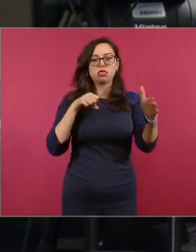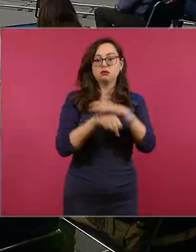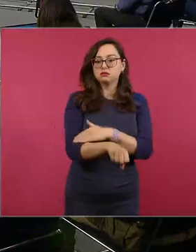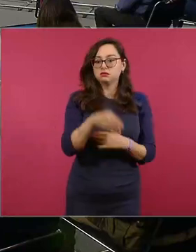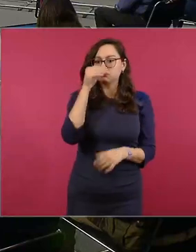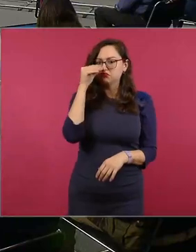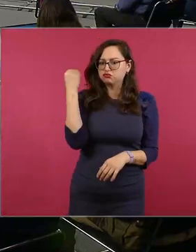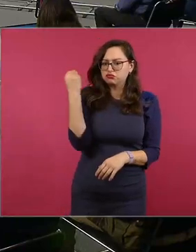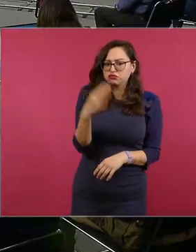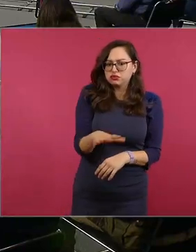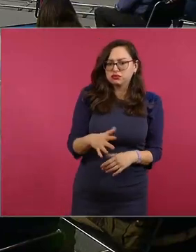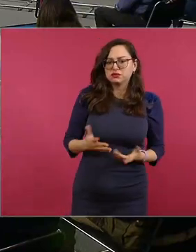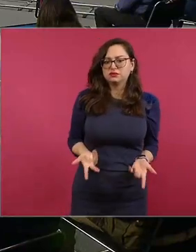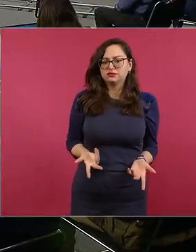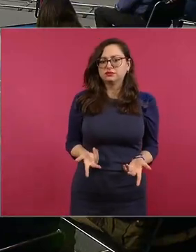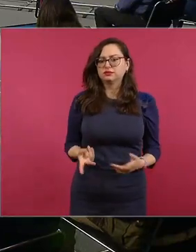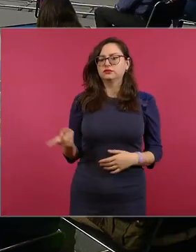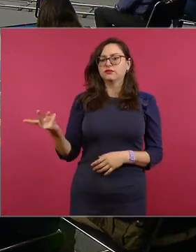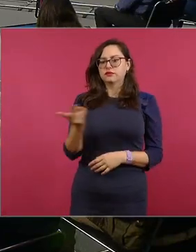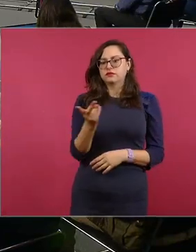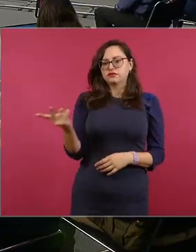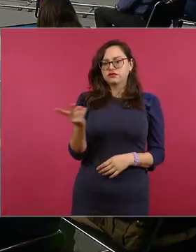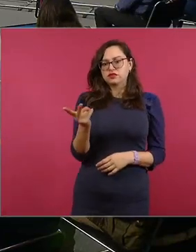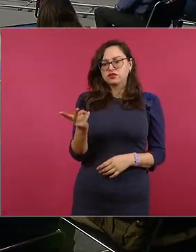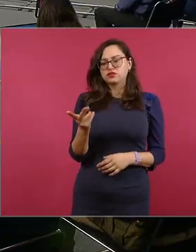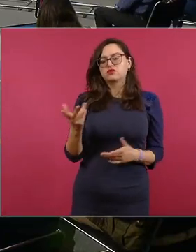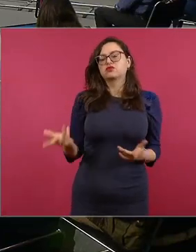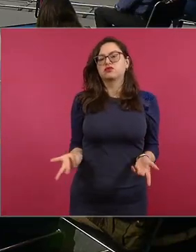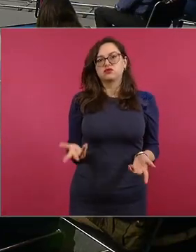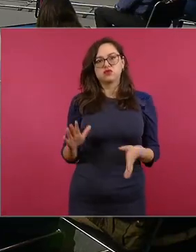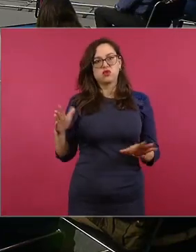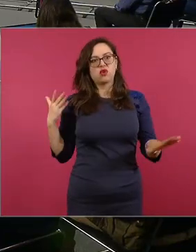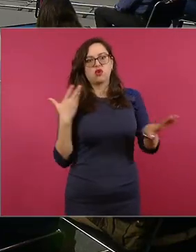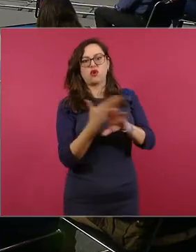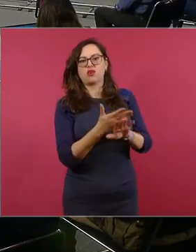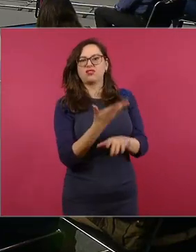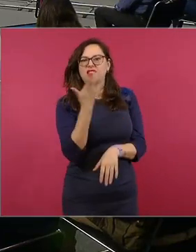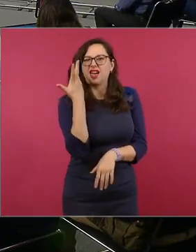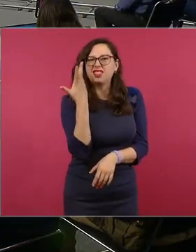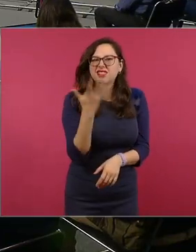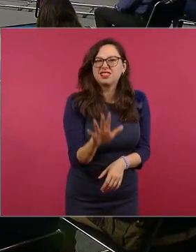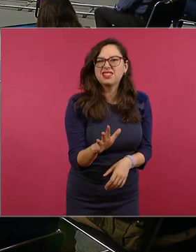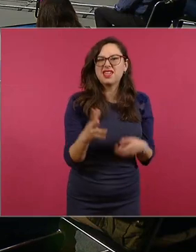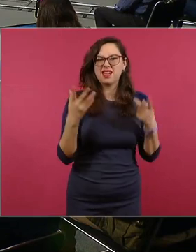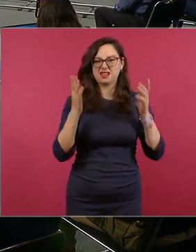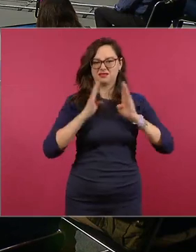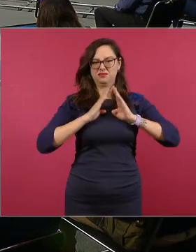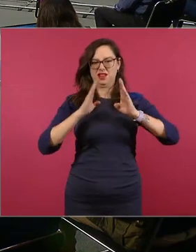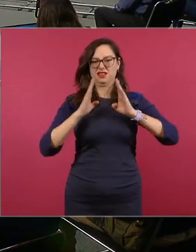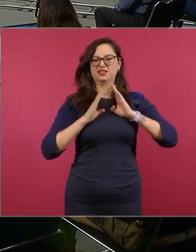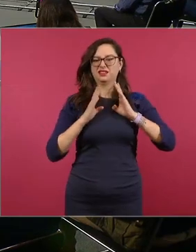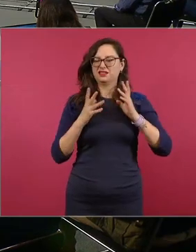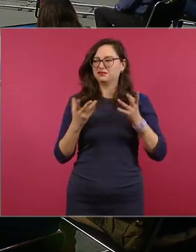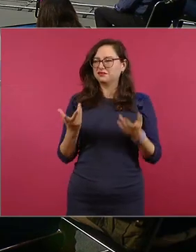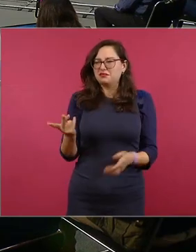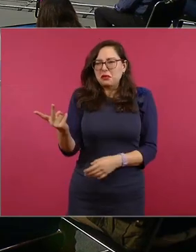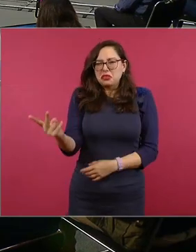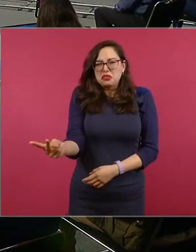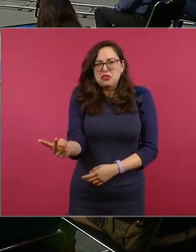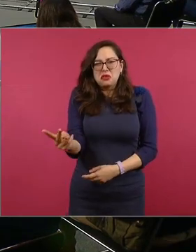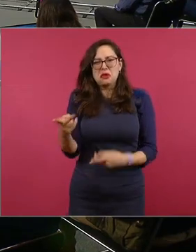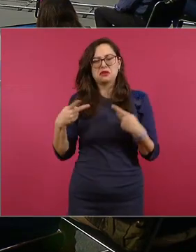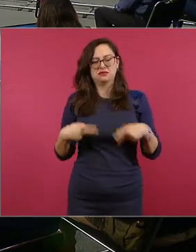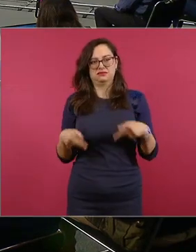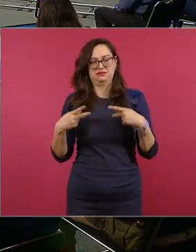habían sido los autores de la retención de 10 militares allá en Guerrero. Entonces, también demandan